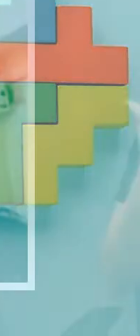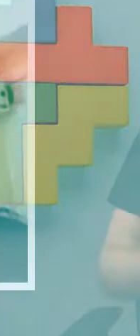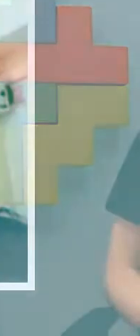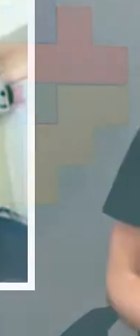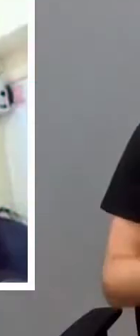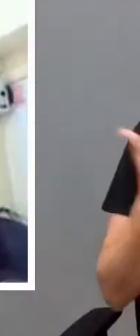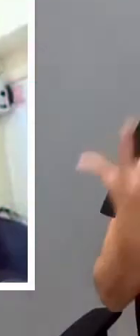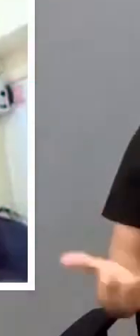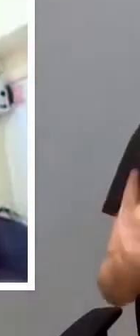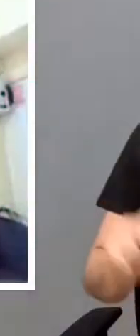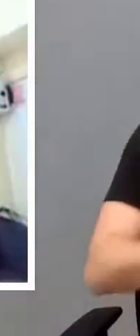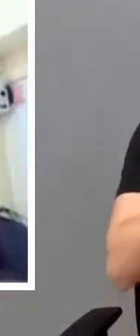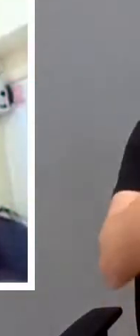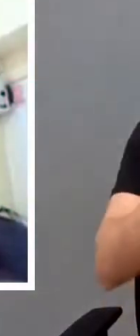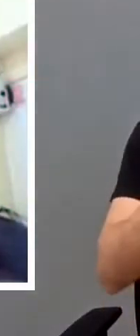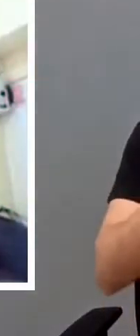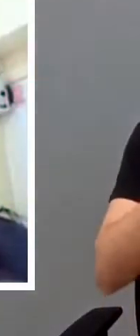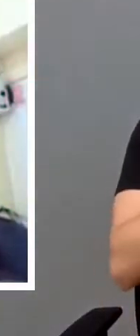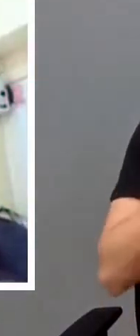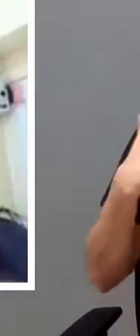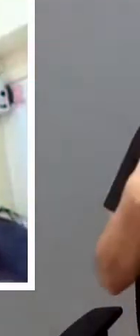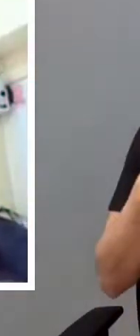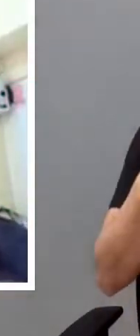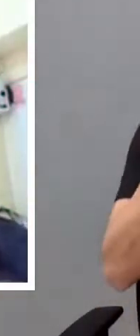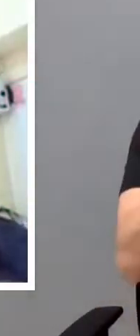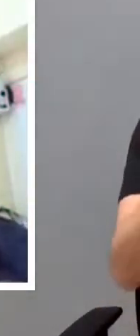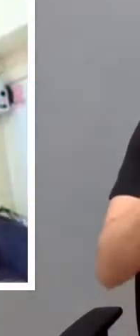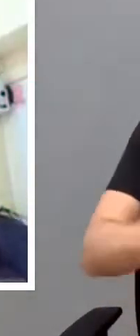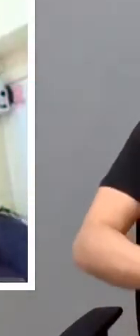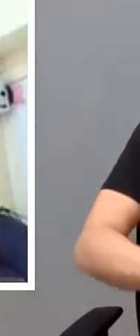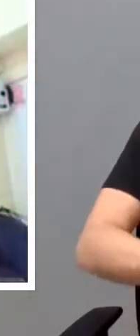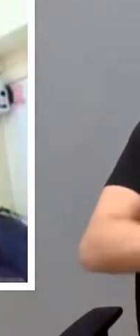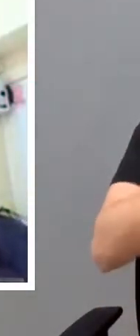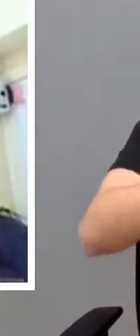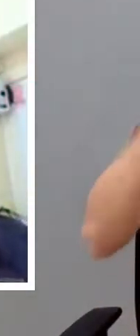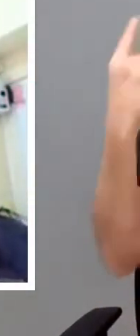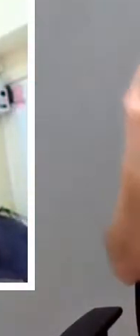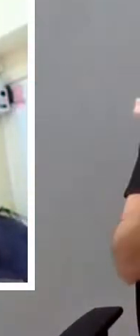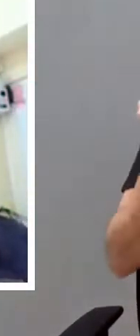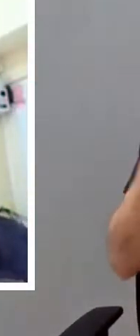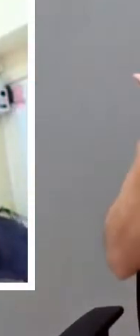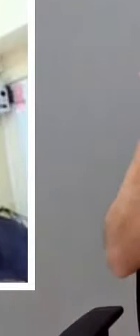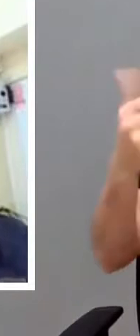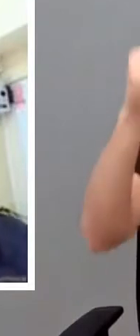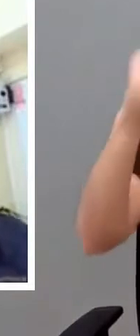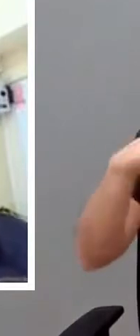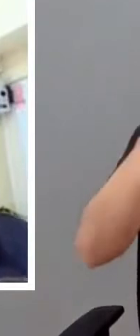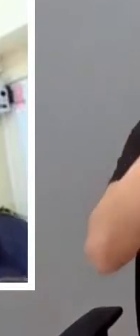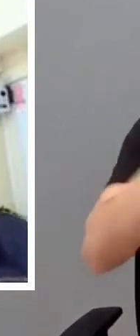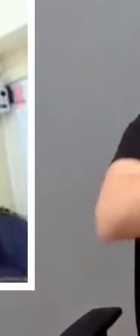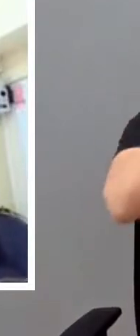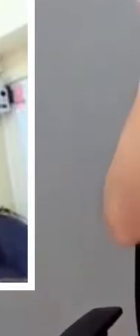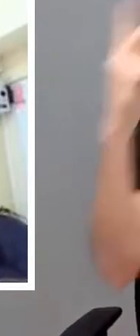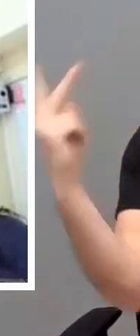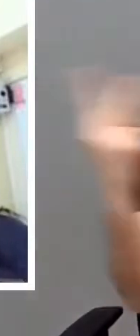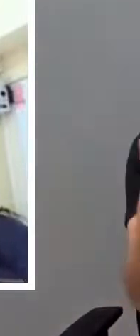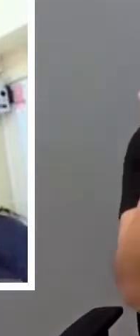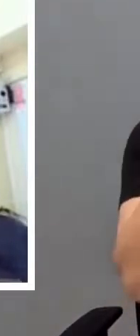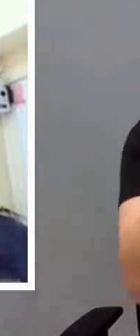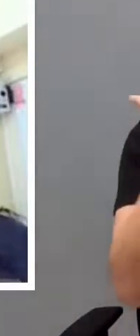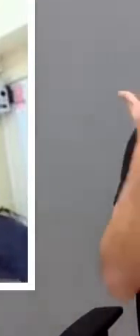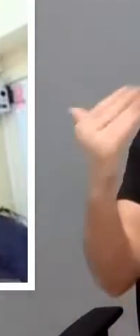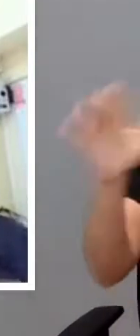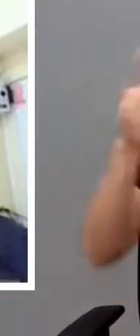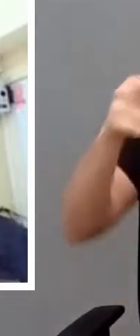En primer lugar, quería dar las gracias a la Federación de Autismo y a la Universidad Europea por dejar